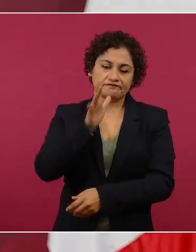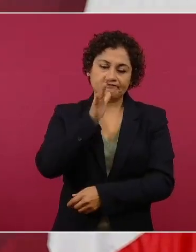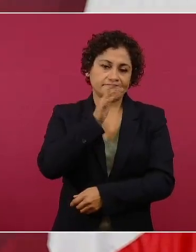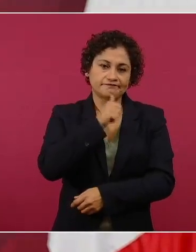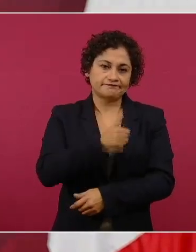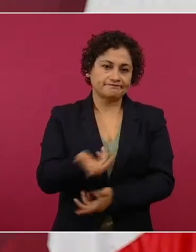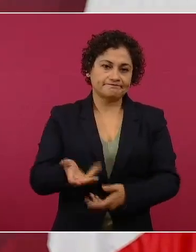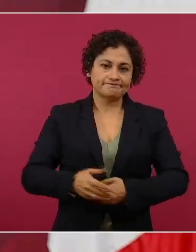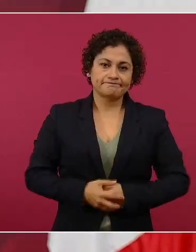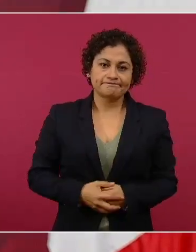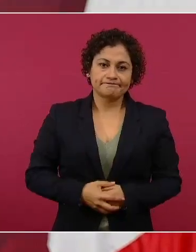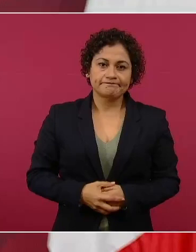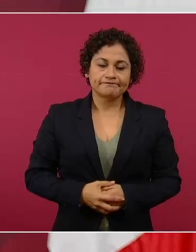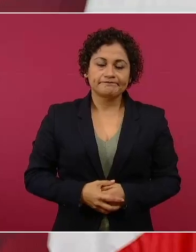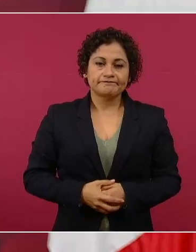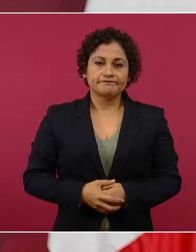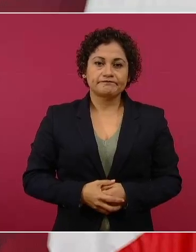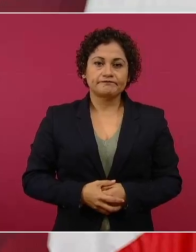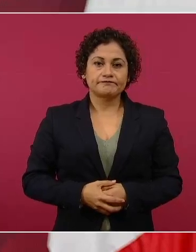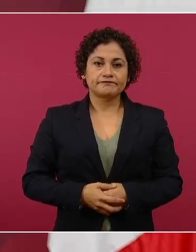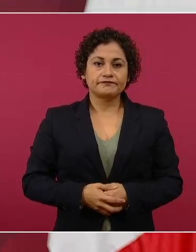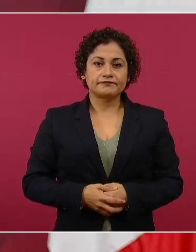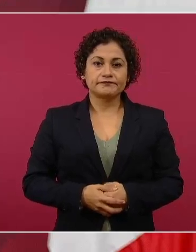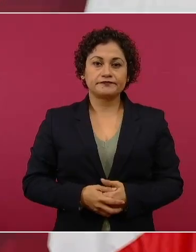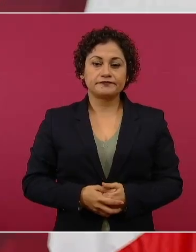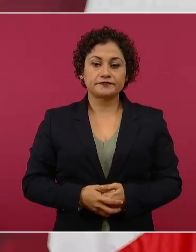No se pudo el que